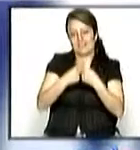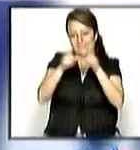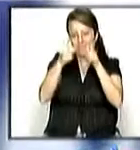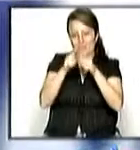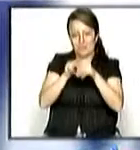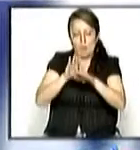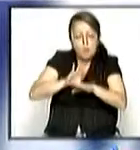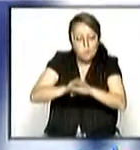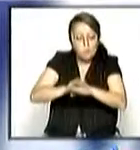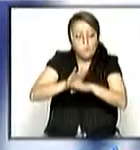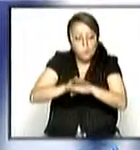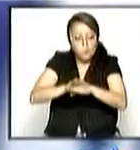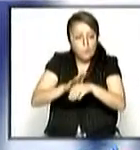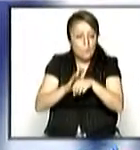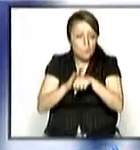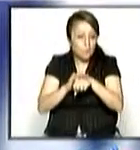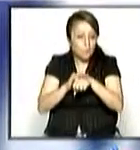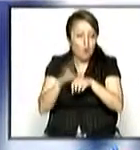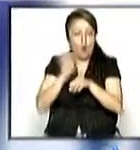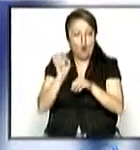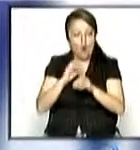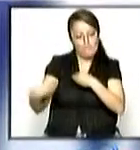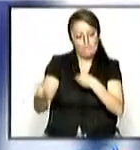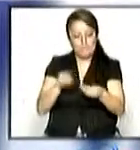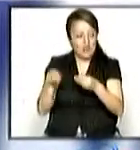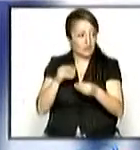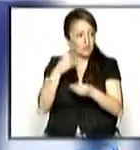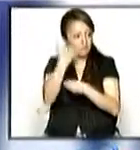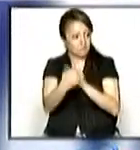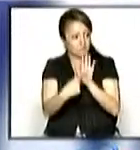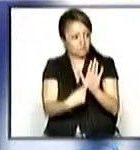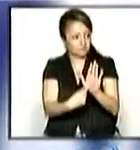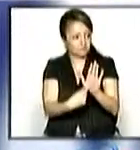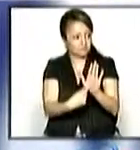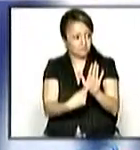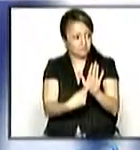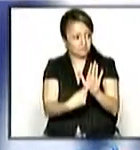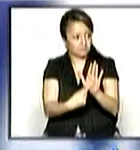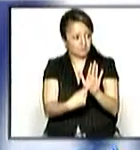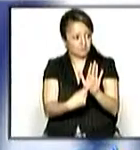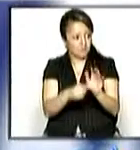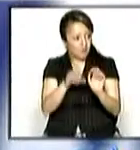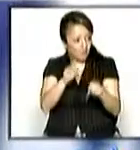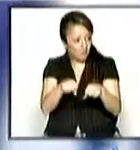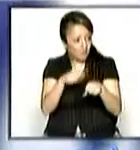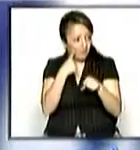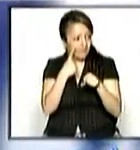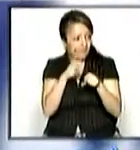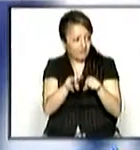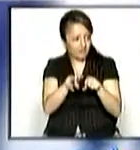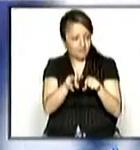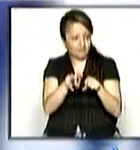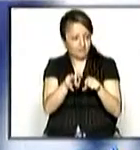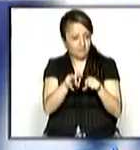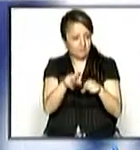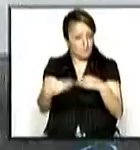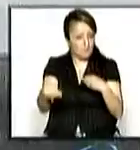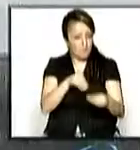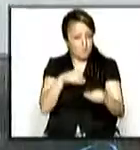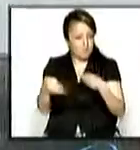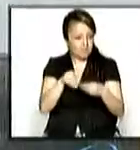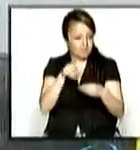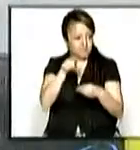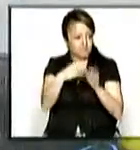blando. Flexible es esto, si se puede ver bien en la imagen, esto es